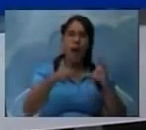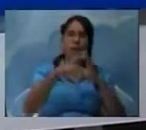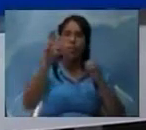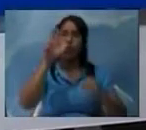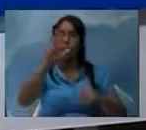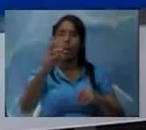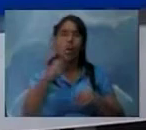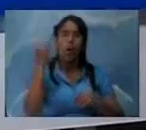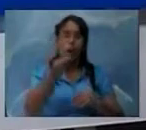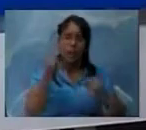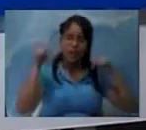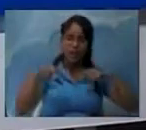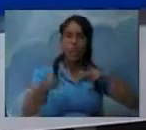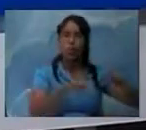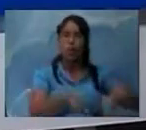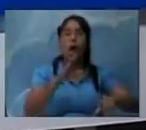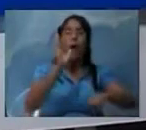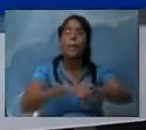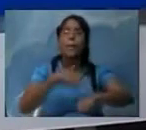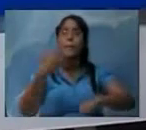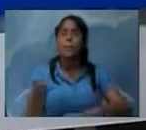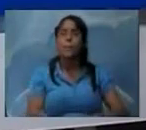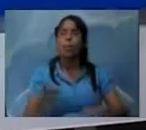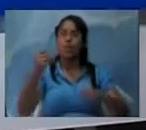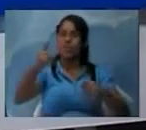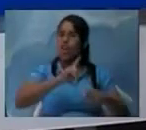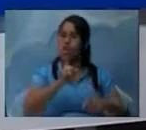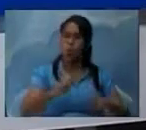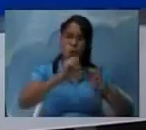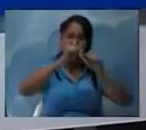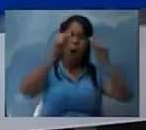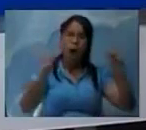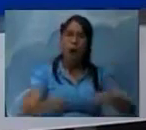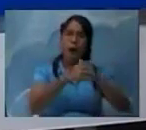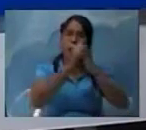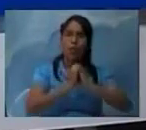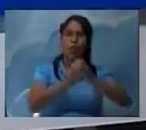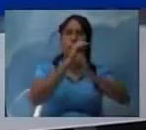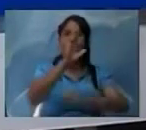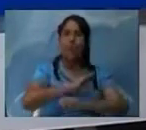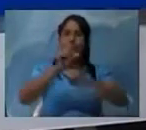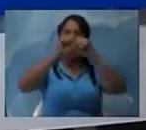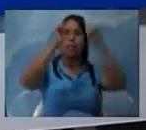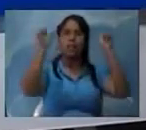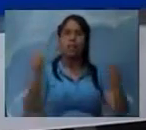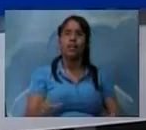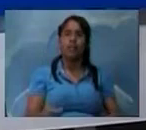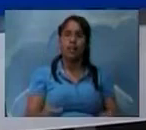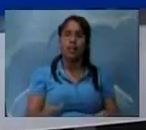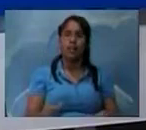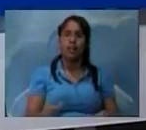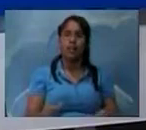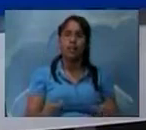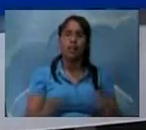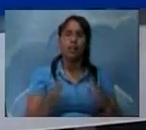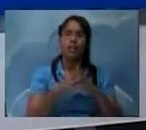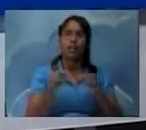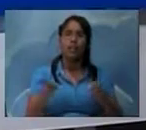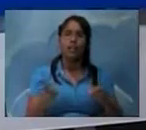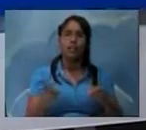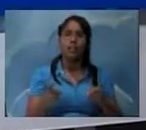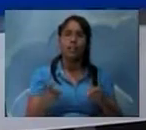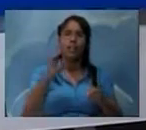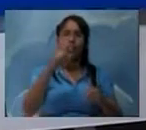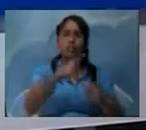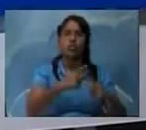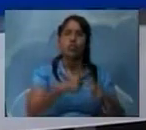Sadrach, Mesach y Abednego, porque no han querido adorar mi estatua. ¿Cómo es